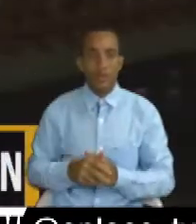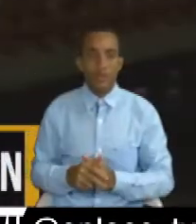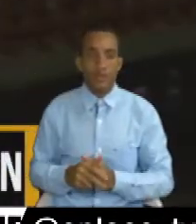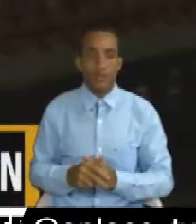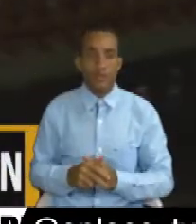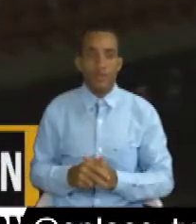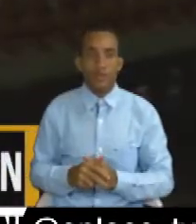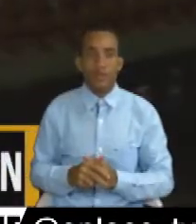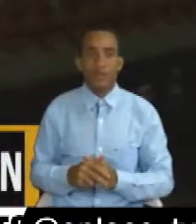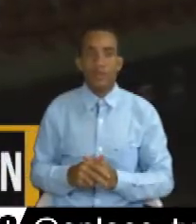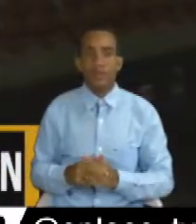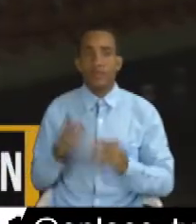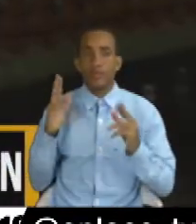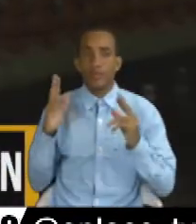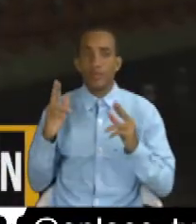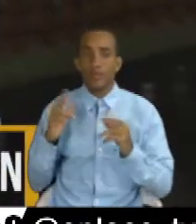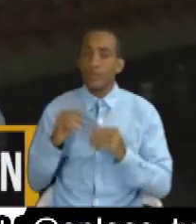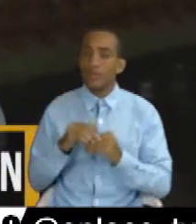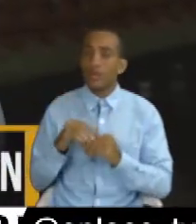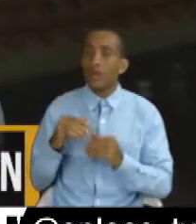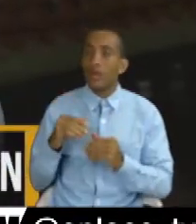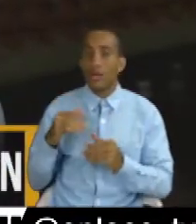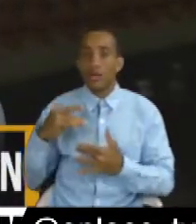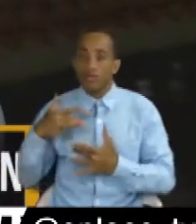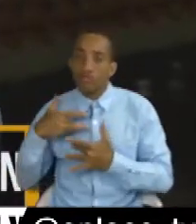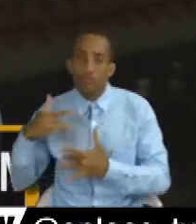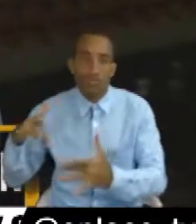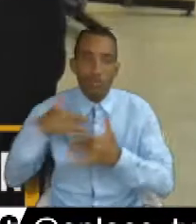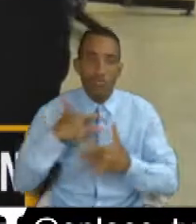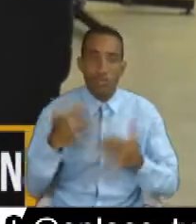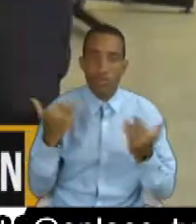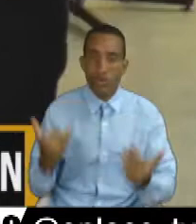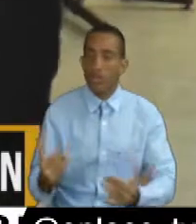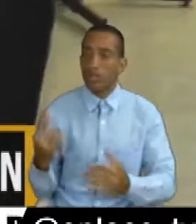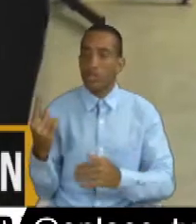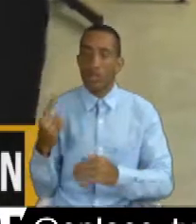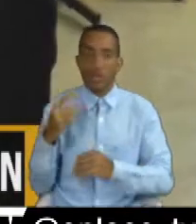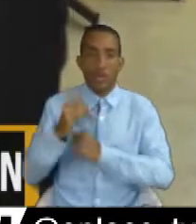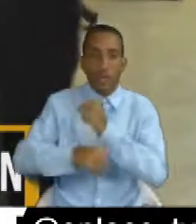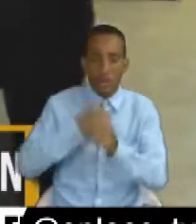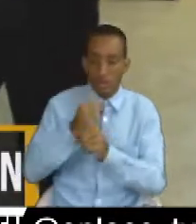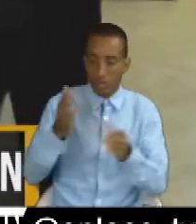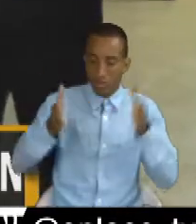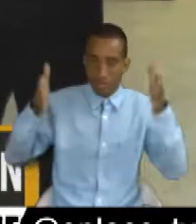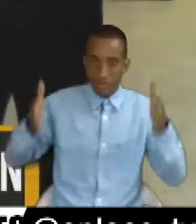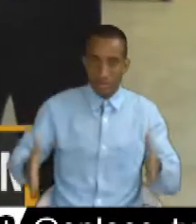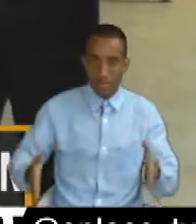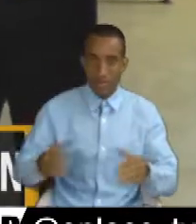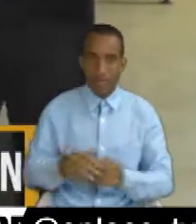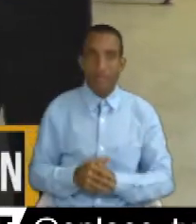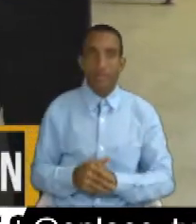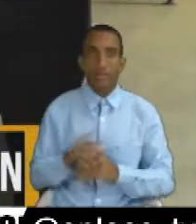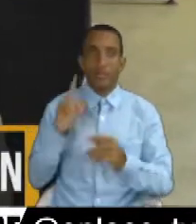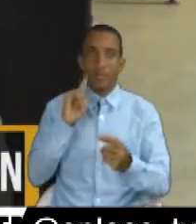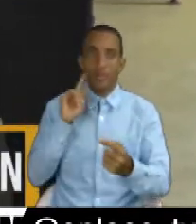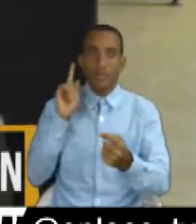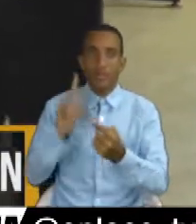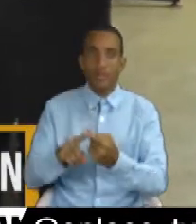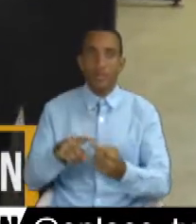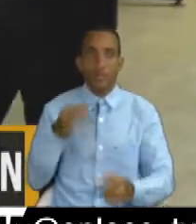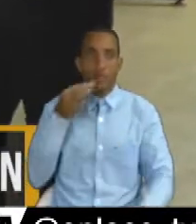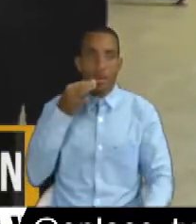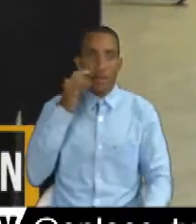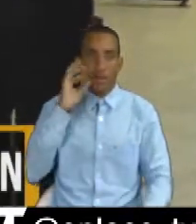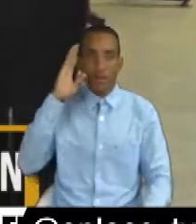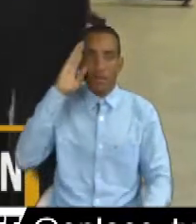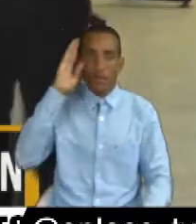a esperar sus donaciones desde hoy y todo el resto del año. Y fue precisamente este el objetivo que cumplió Café por un Futuro,